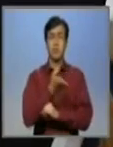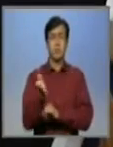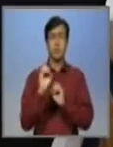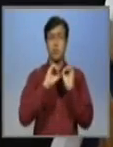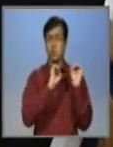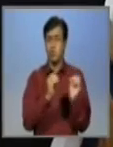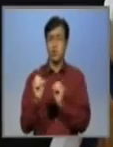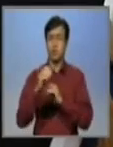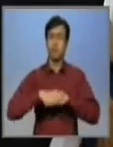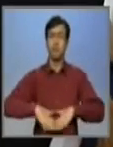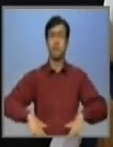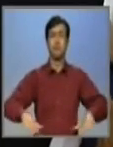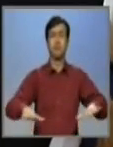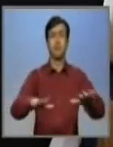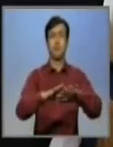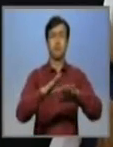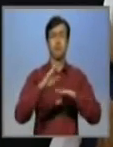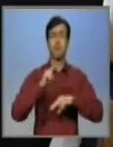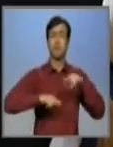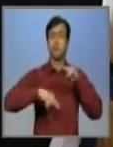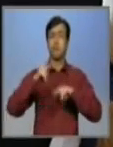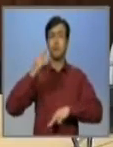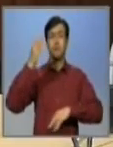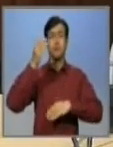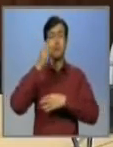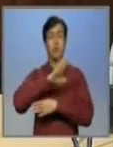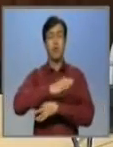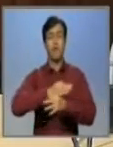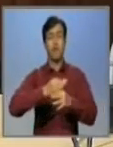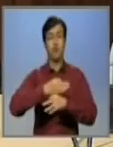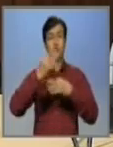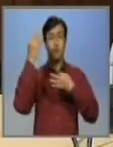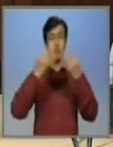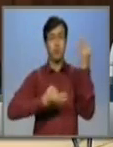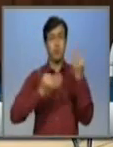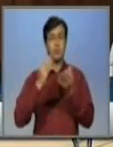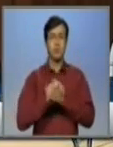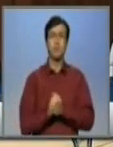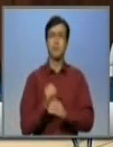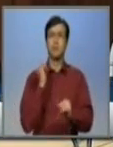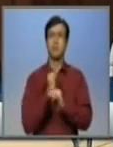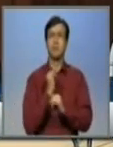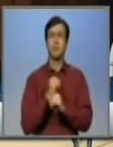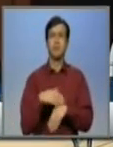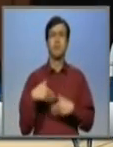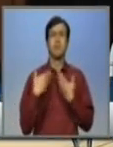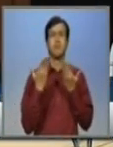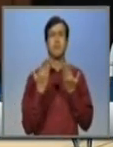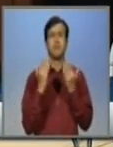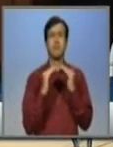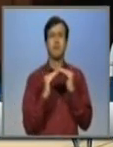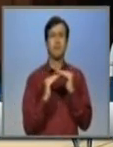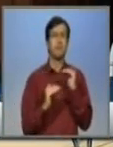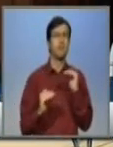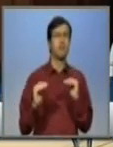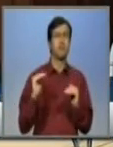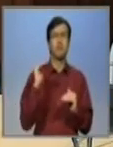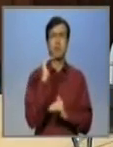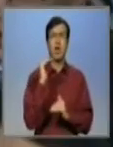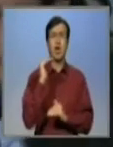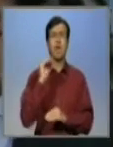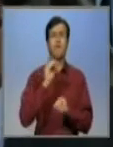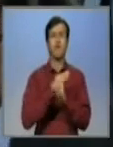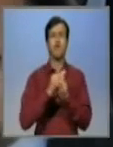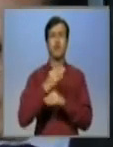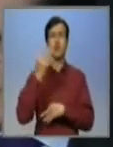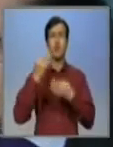organización territorial y no la estructura de la función judicial. Colocaría a la institución en una situación de supeditación a la función